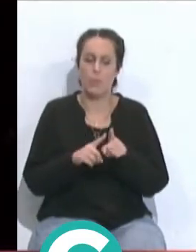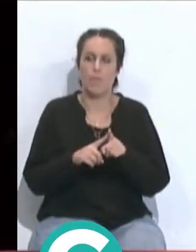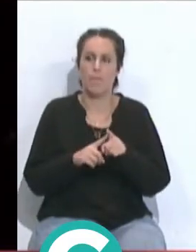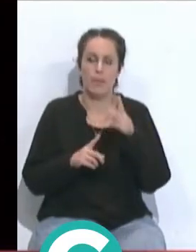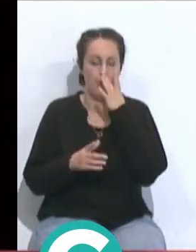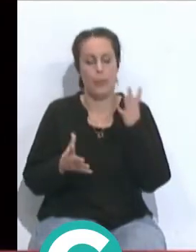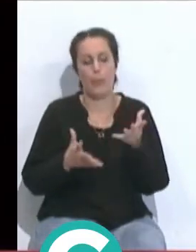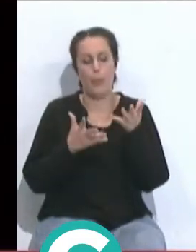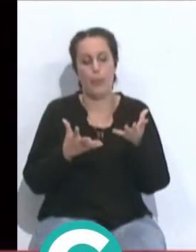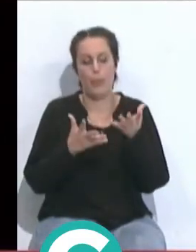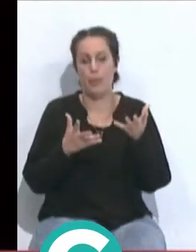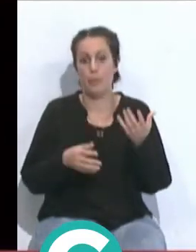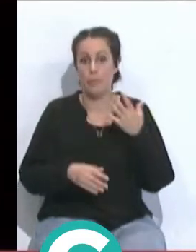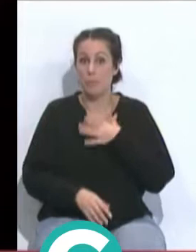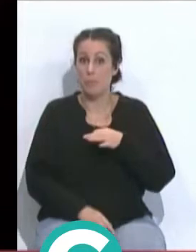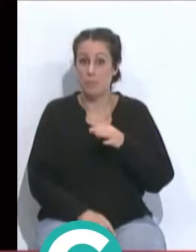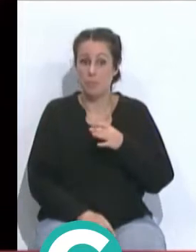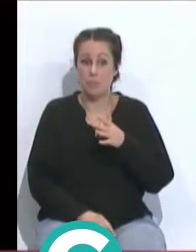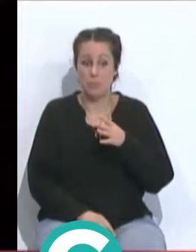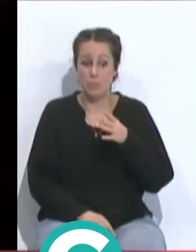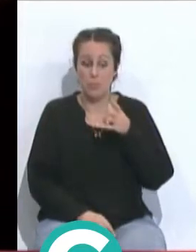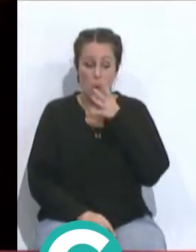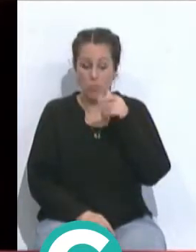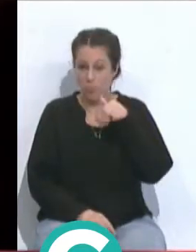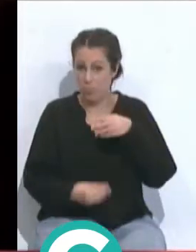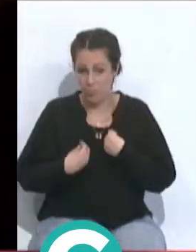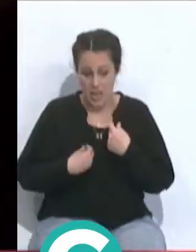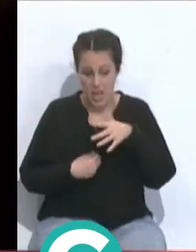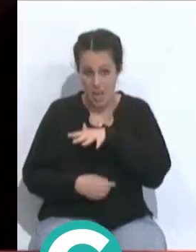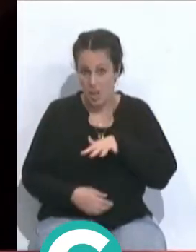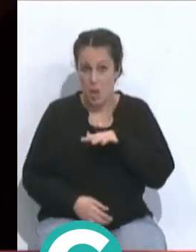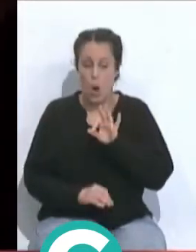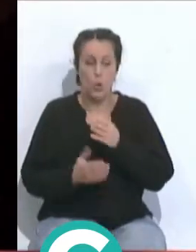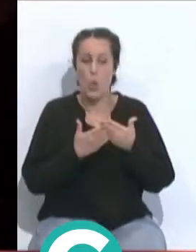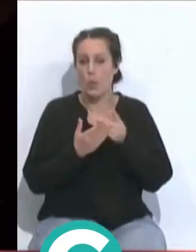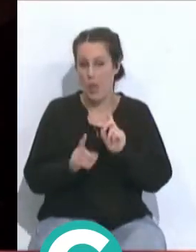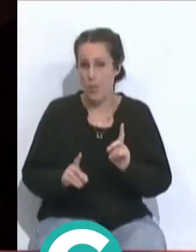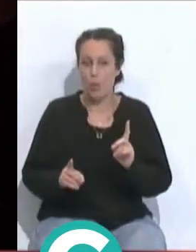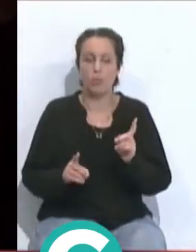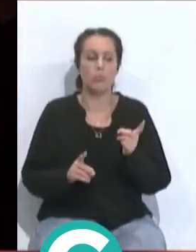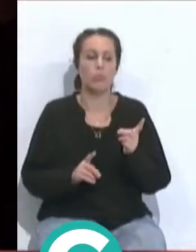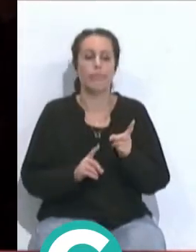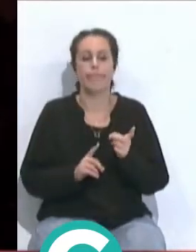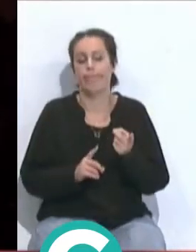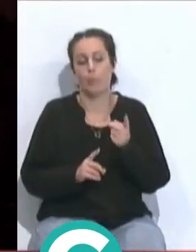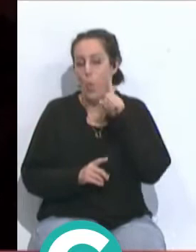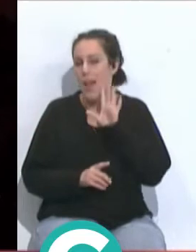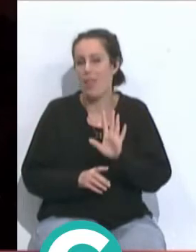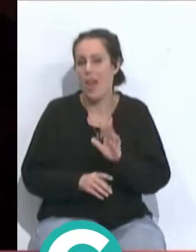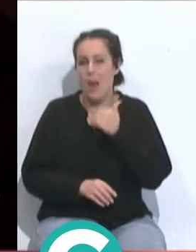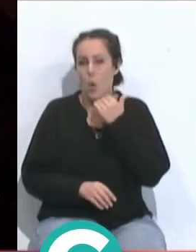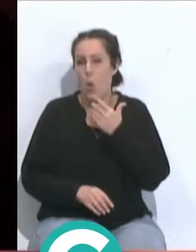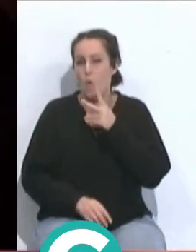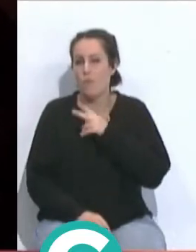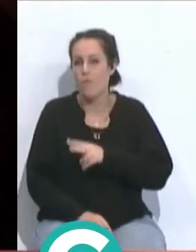¿no? Que quizás, bueno, porque vivamos aquí o porque no lo estudiemos, pues no lo vemos como algo que tenga